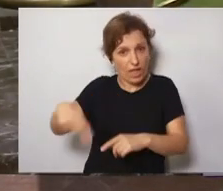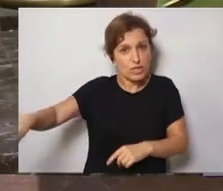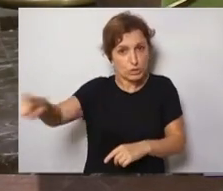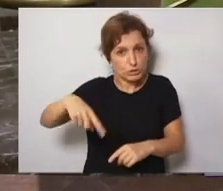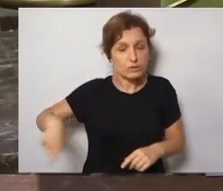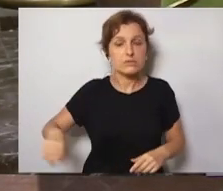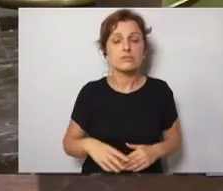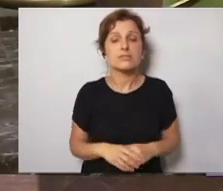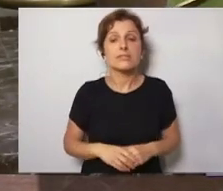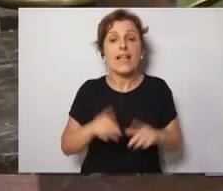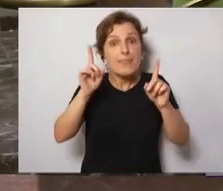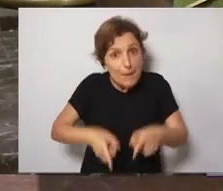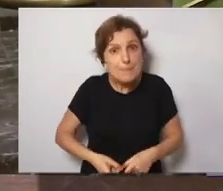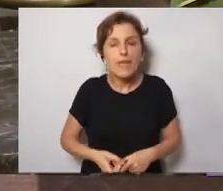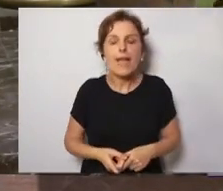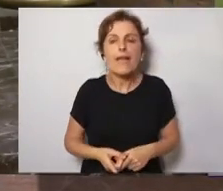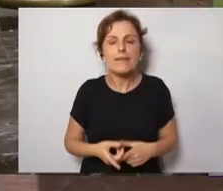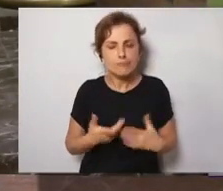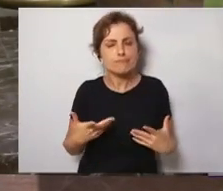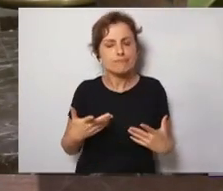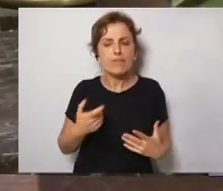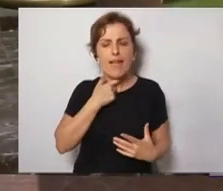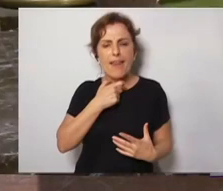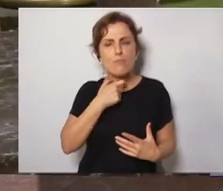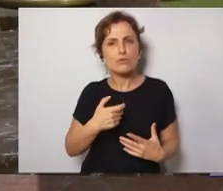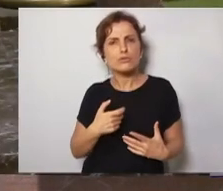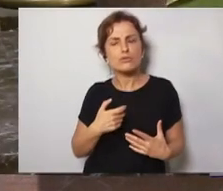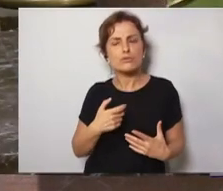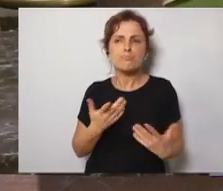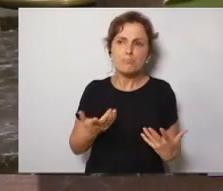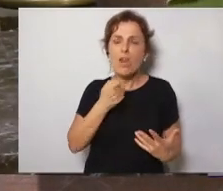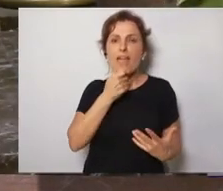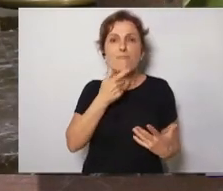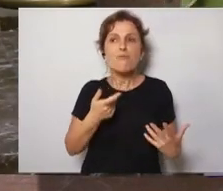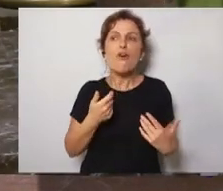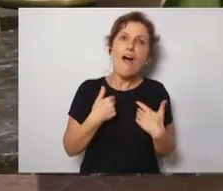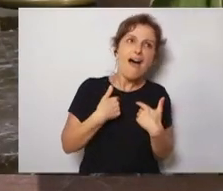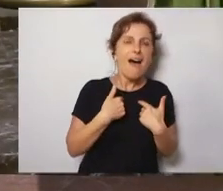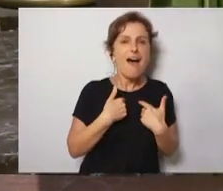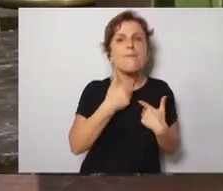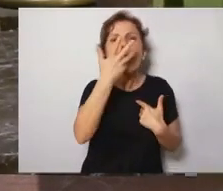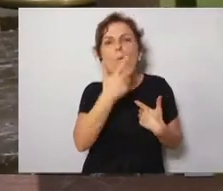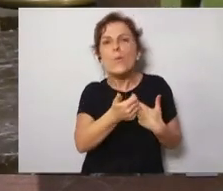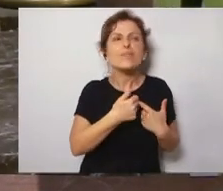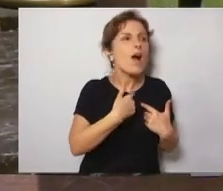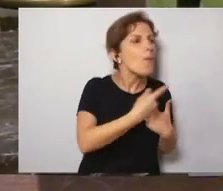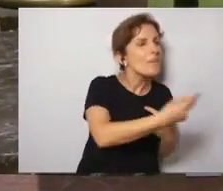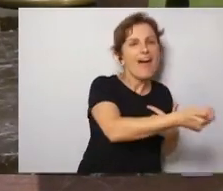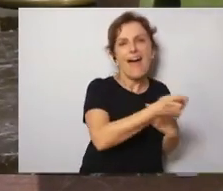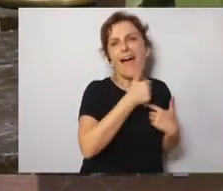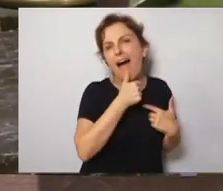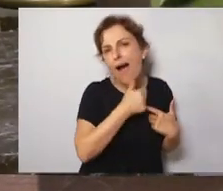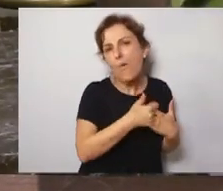queremos unirnos una manera concreta decimos no a uno le gusta comprar una botella de agua y llevarla